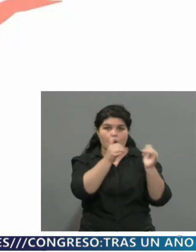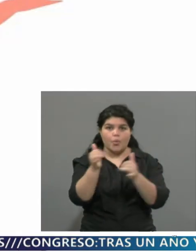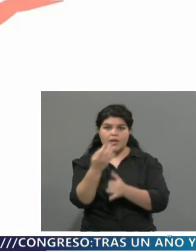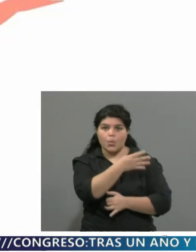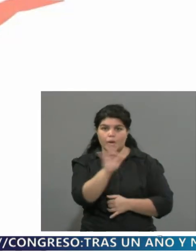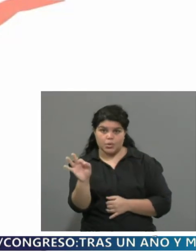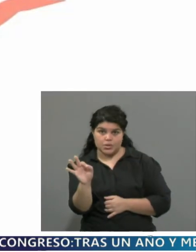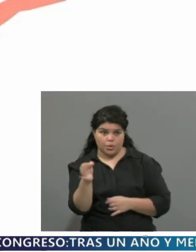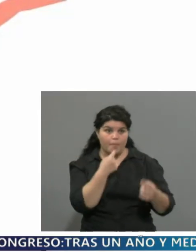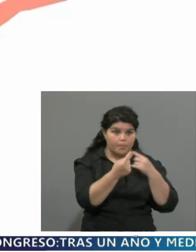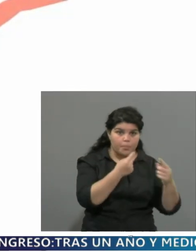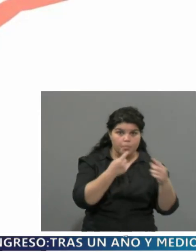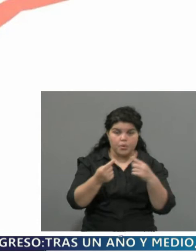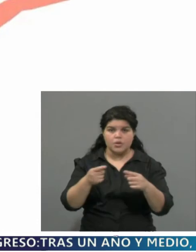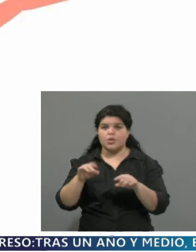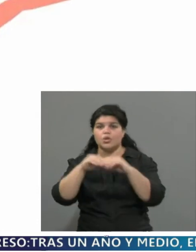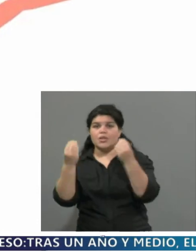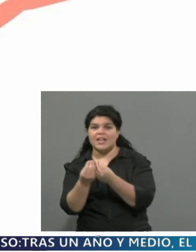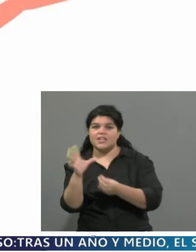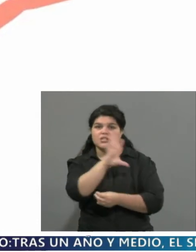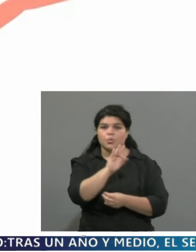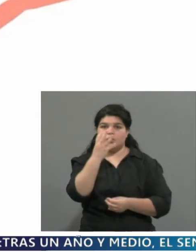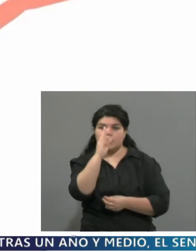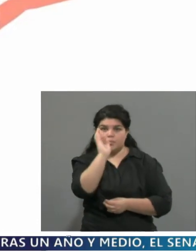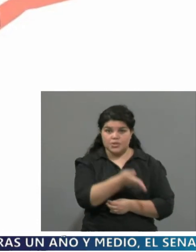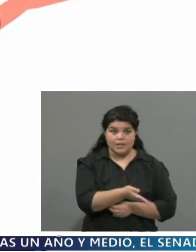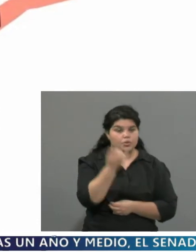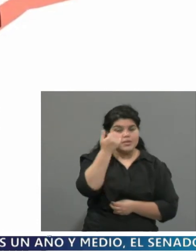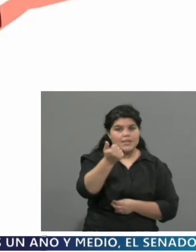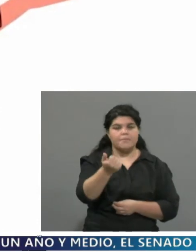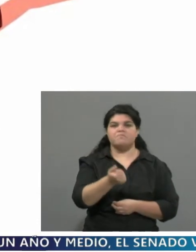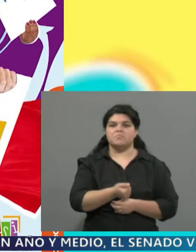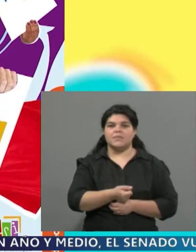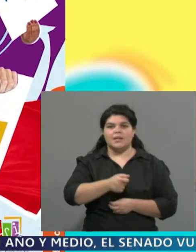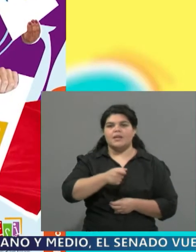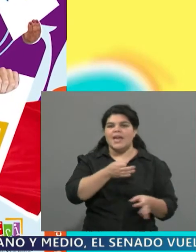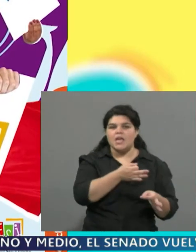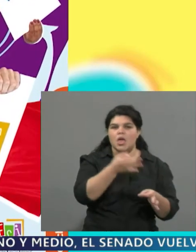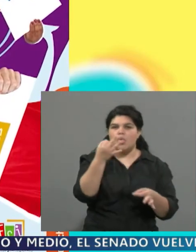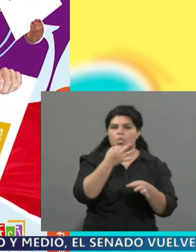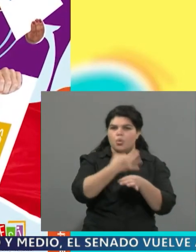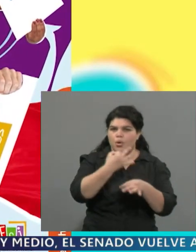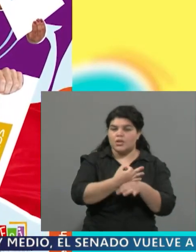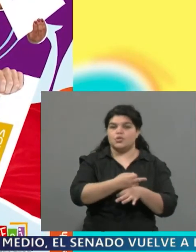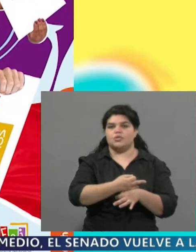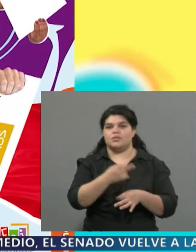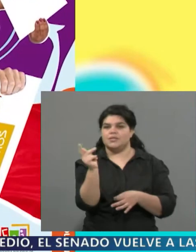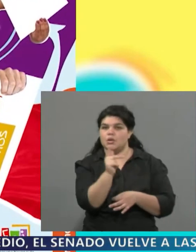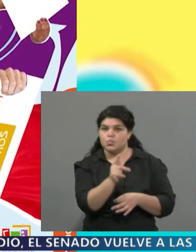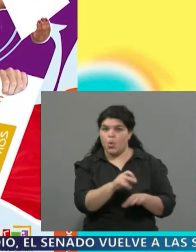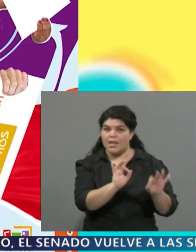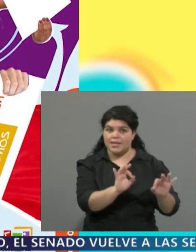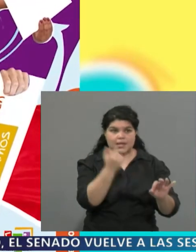de ese total, el 54% dijo que recibió ESI de manera deficiente, educación sexual integral, ¿no?